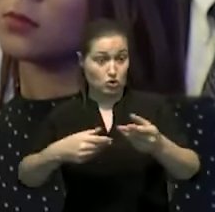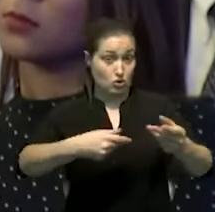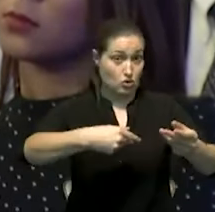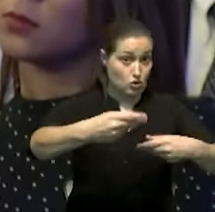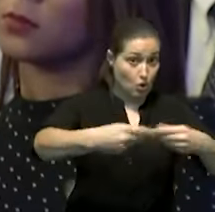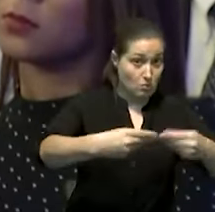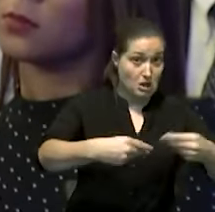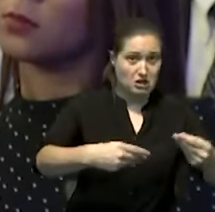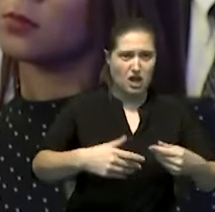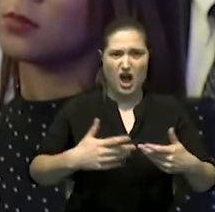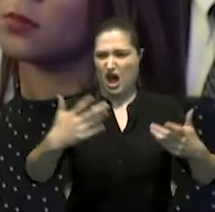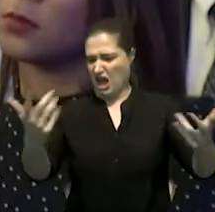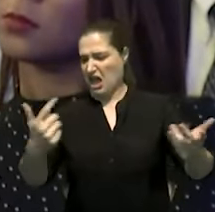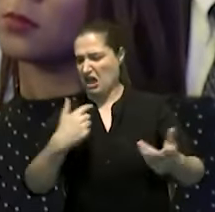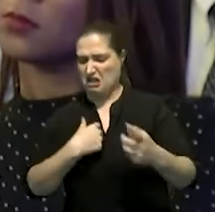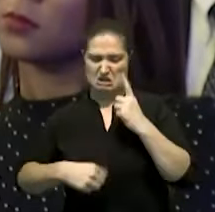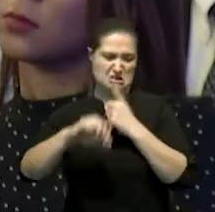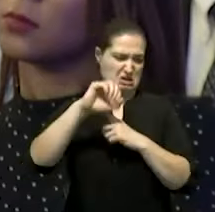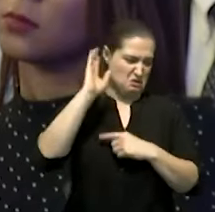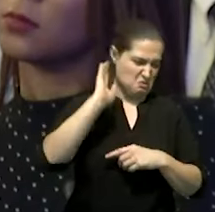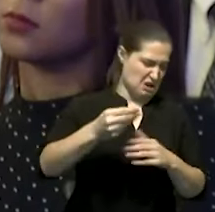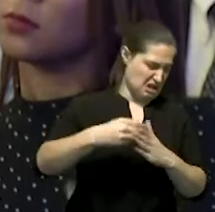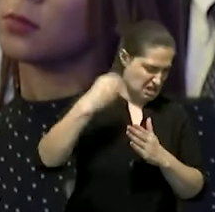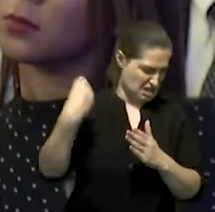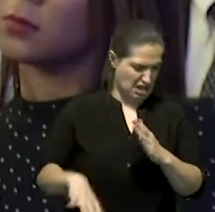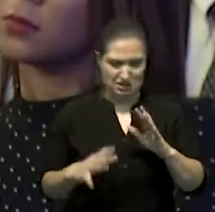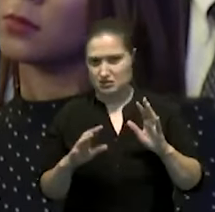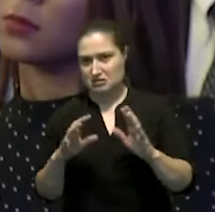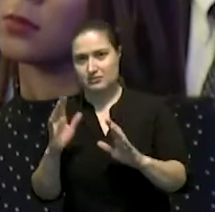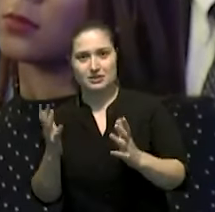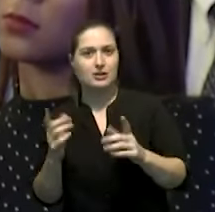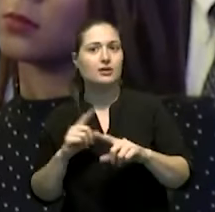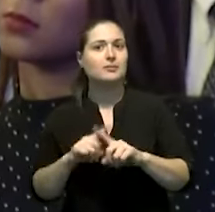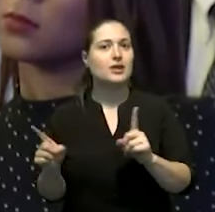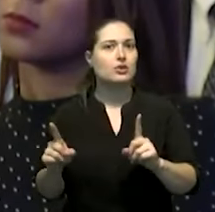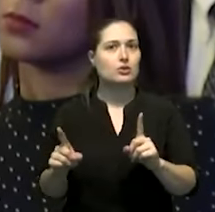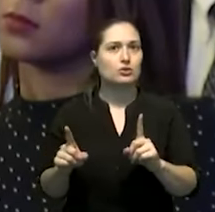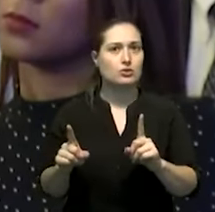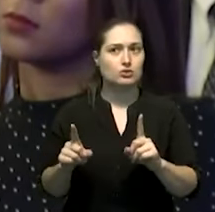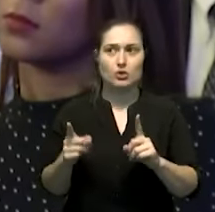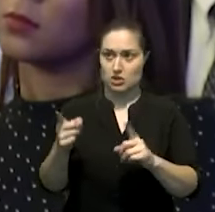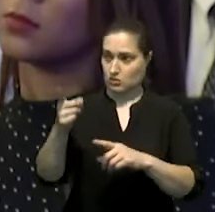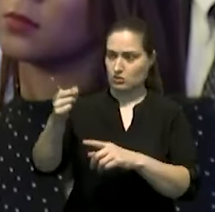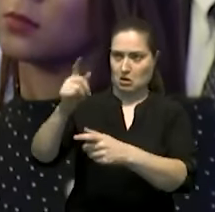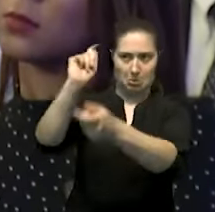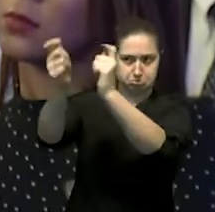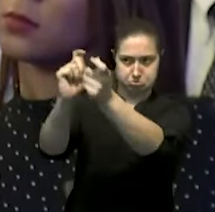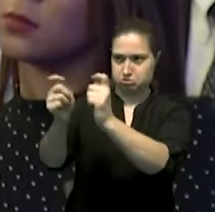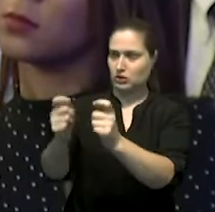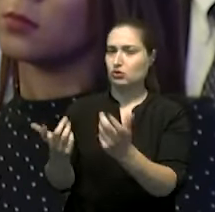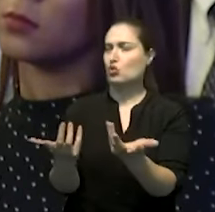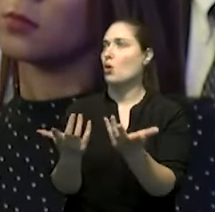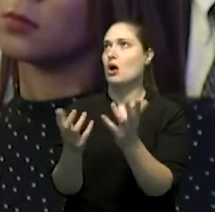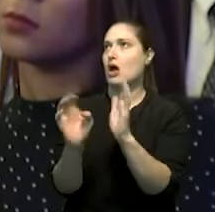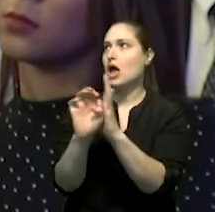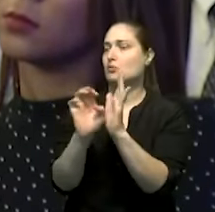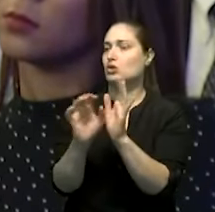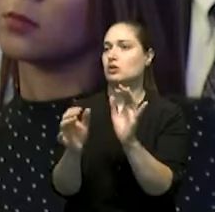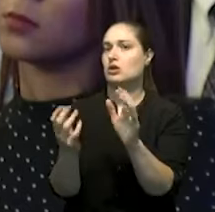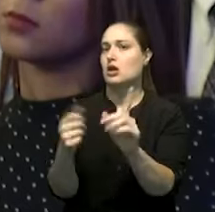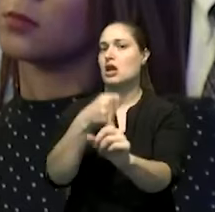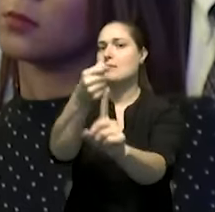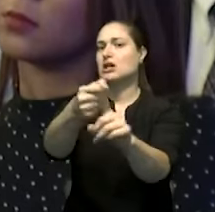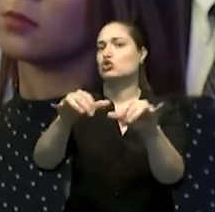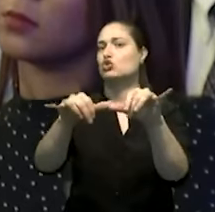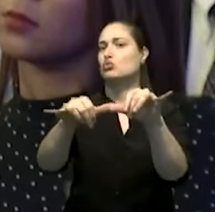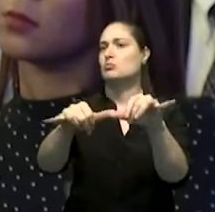viene un tablazo las cosas van a aumentar en caso Cómo se traduce eso en el supermercado para la gente sencilla Cómo podría qué podría